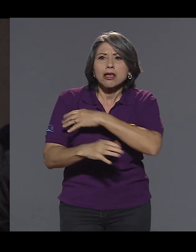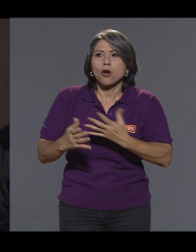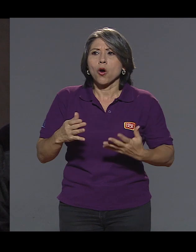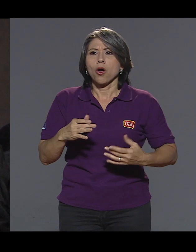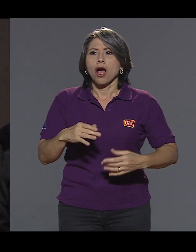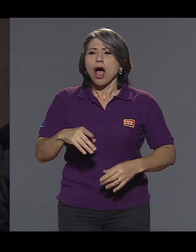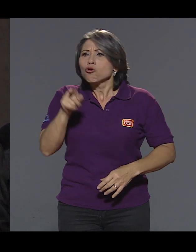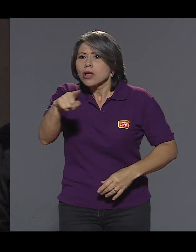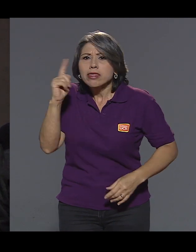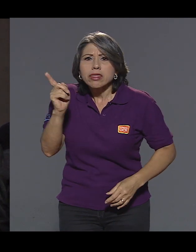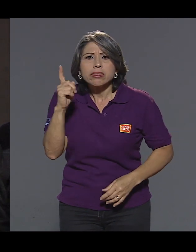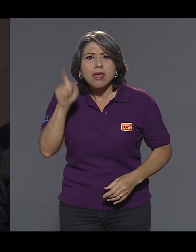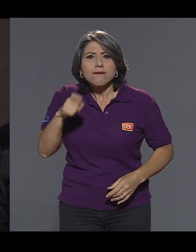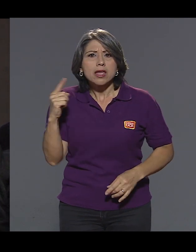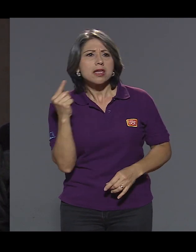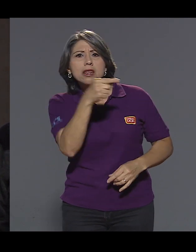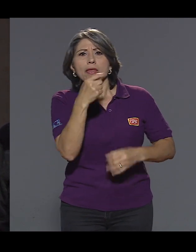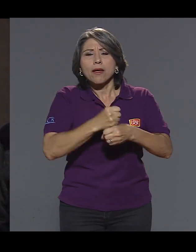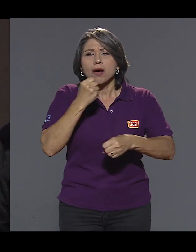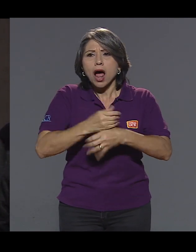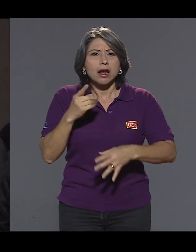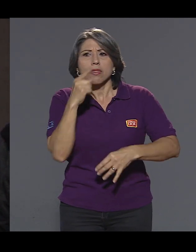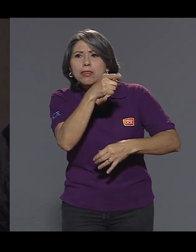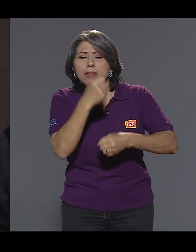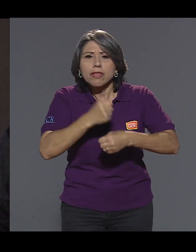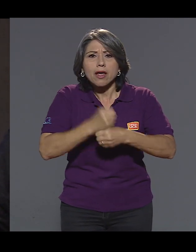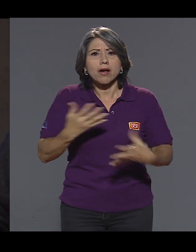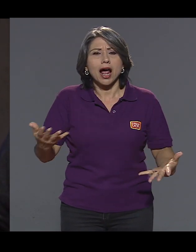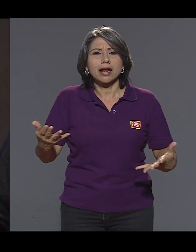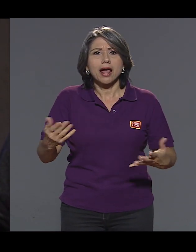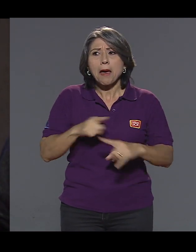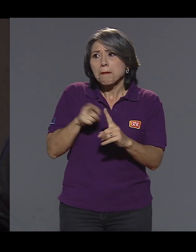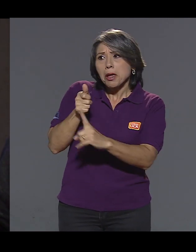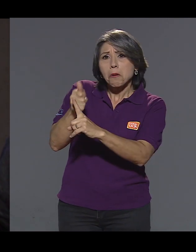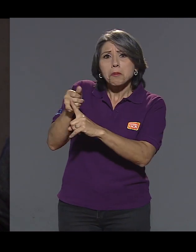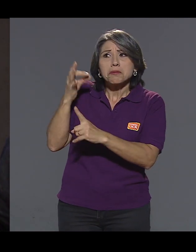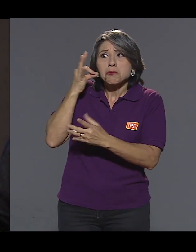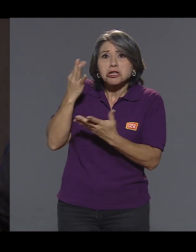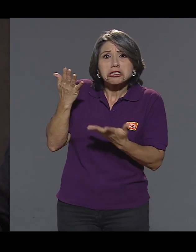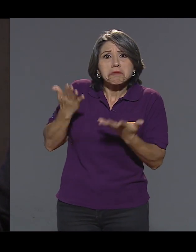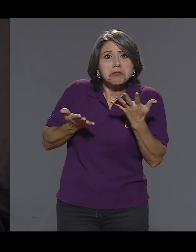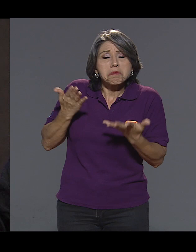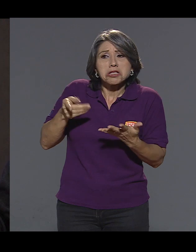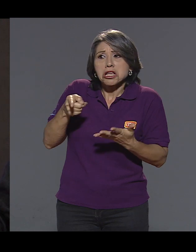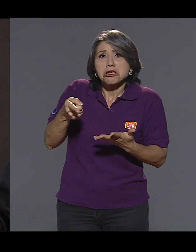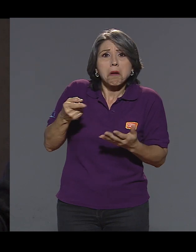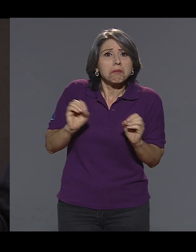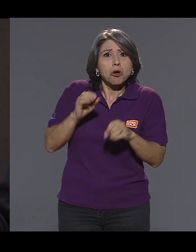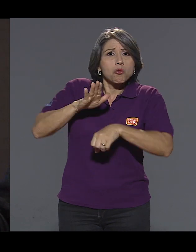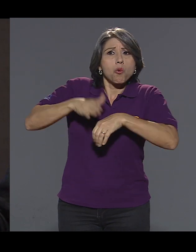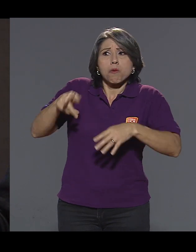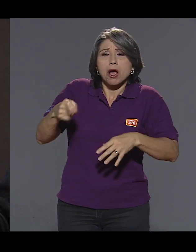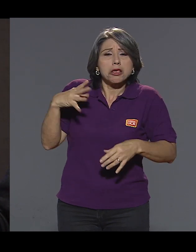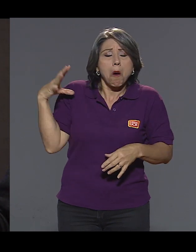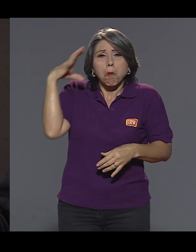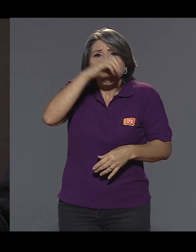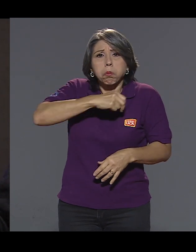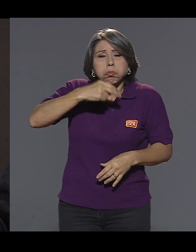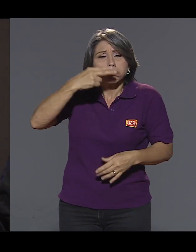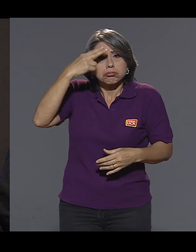decir solo a trabajar. Pero la muchacha no tiene culpa, es